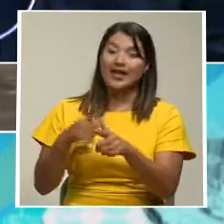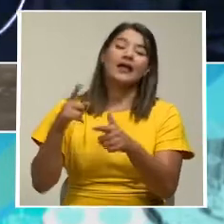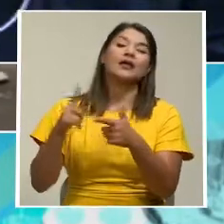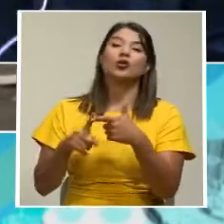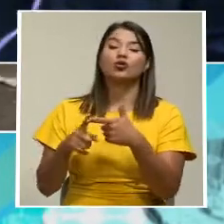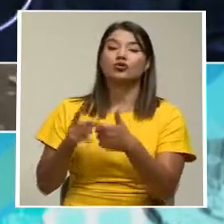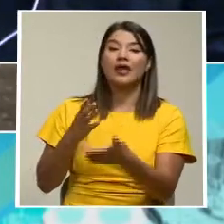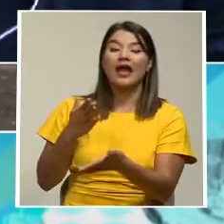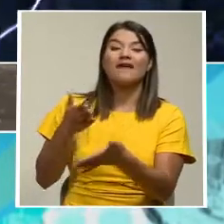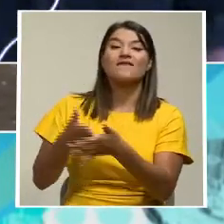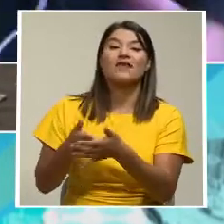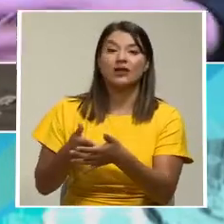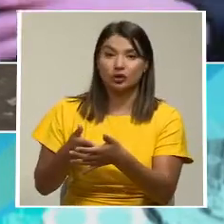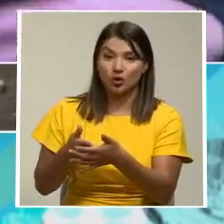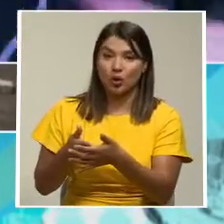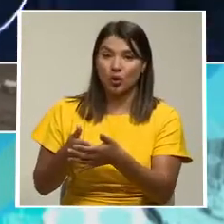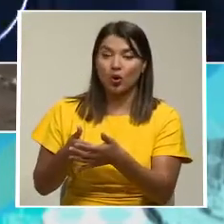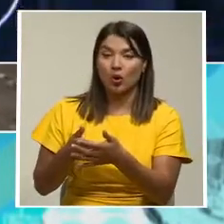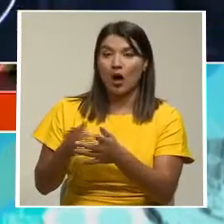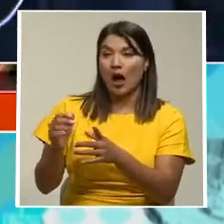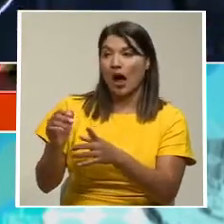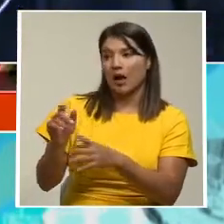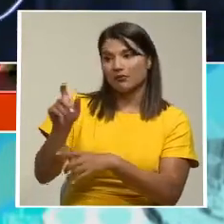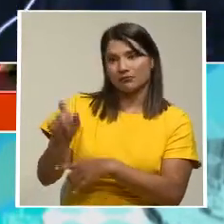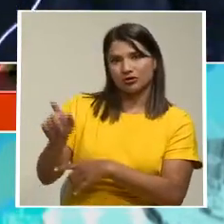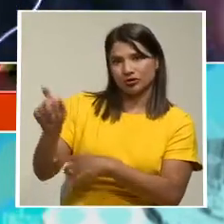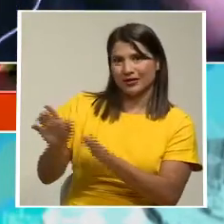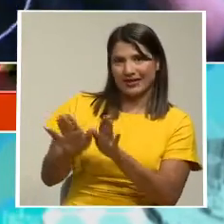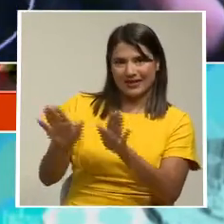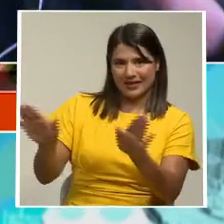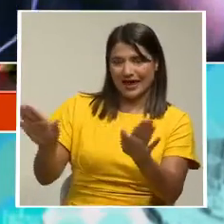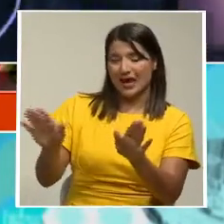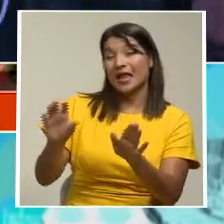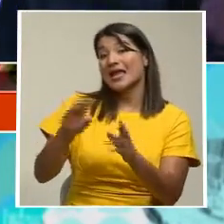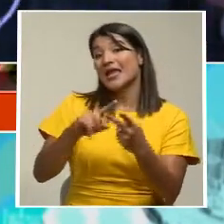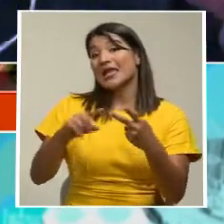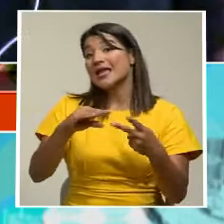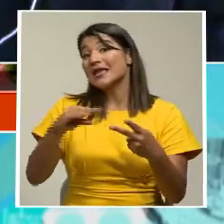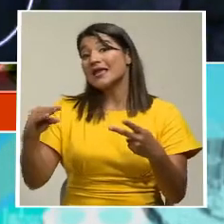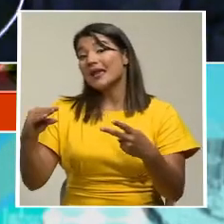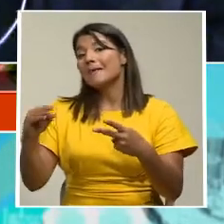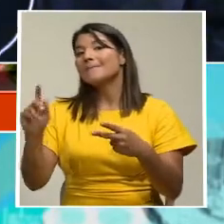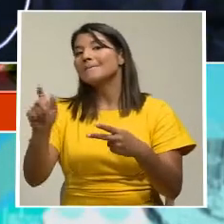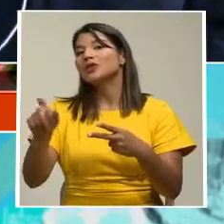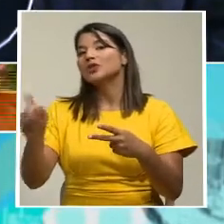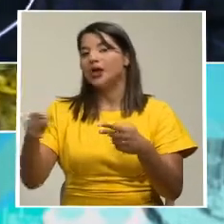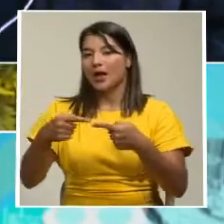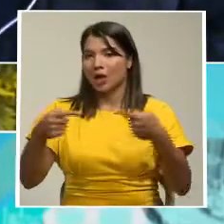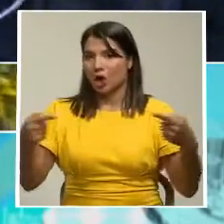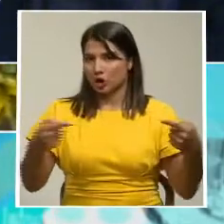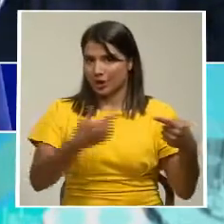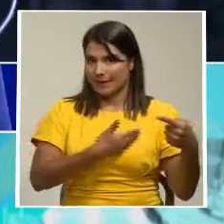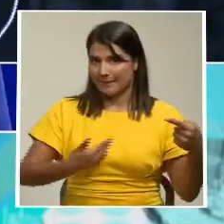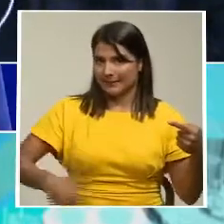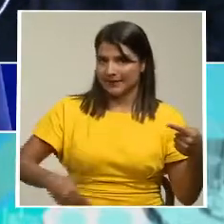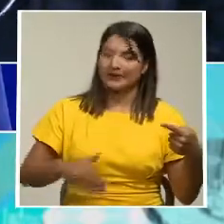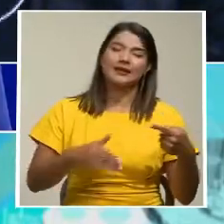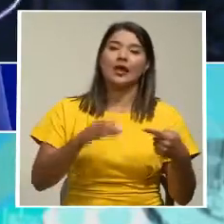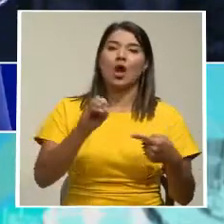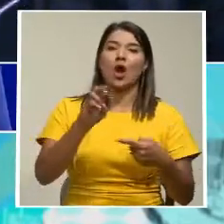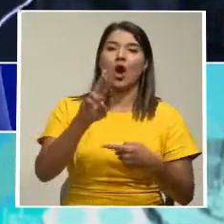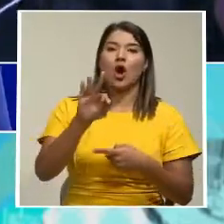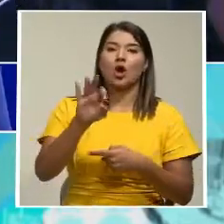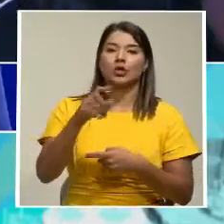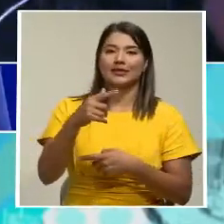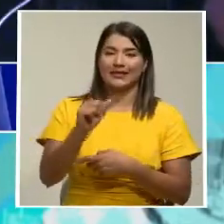podría ser la sociedad civil y la oposición en Nicaragua. Una de las leyes, porque es importante contarlo, tiene que ver con